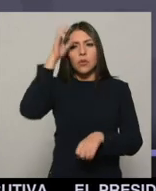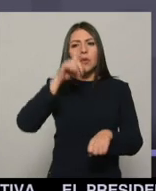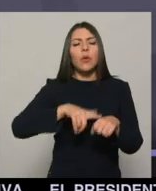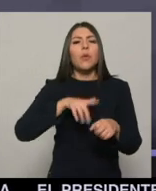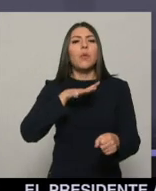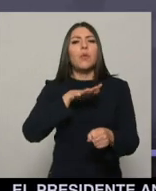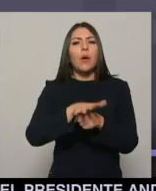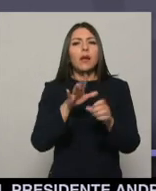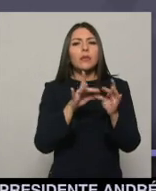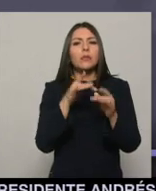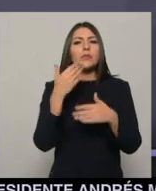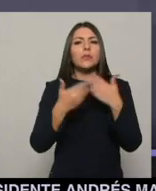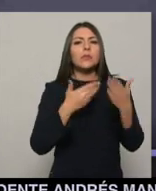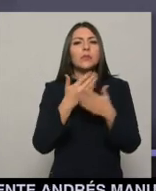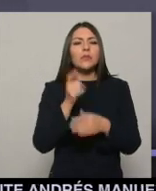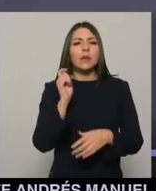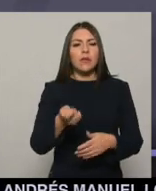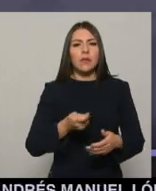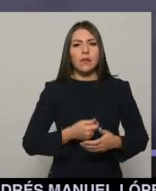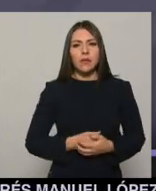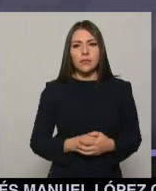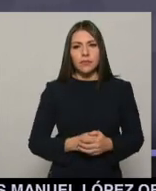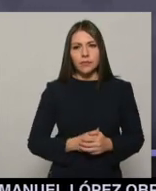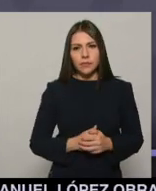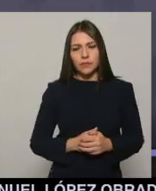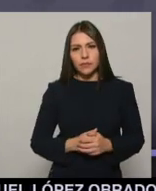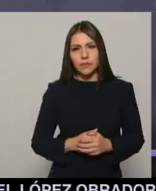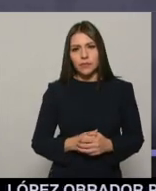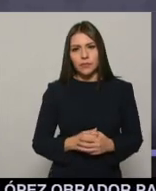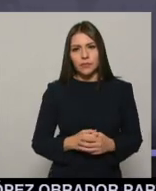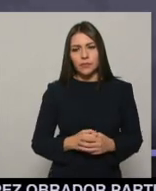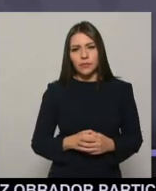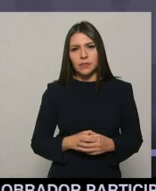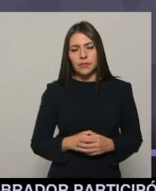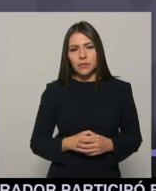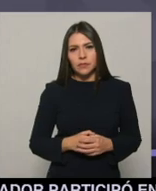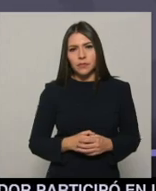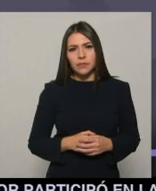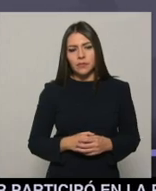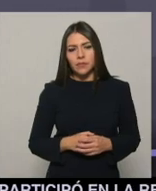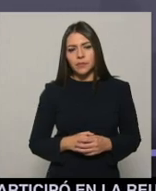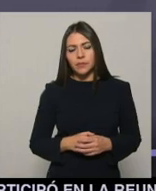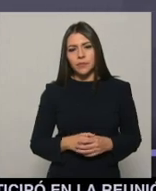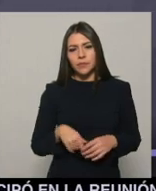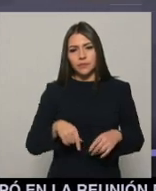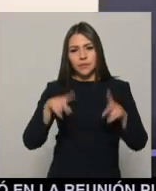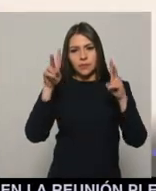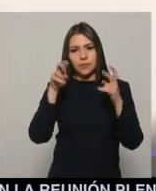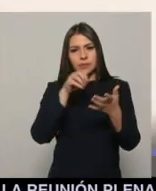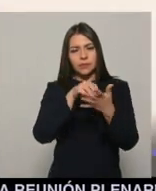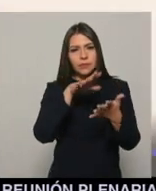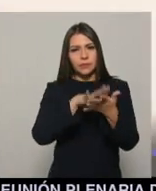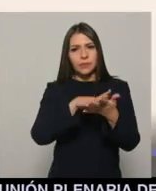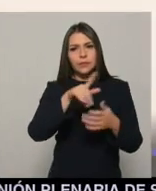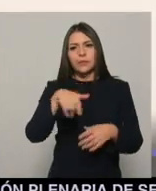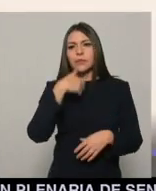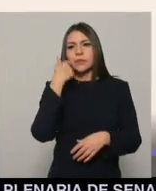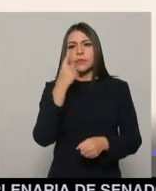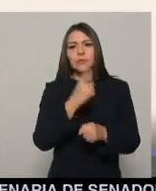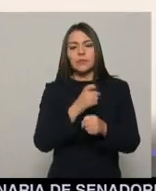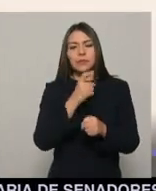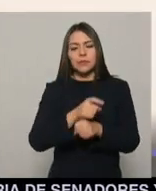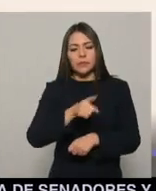va a ser el posicionamiento? Bueno, sobre el tema del registro es muy claro. Queremos que salga de la sociedad